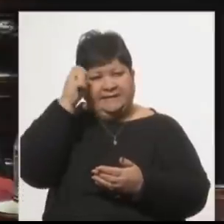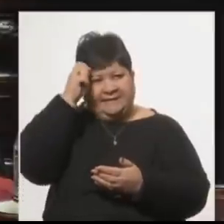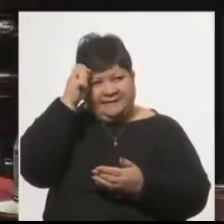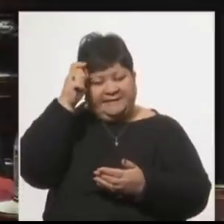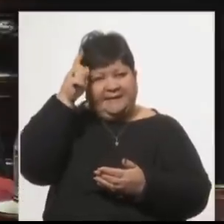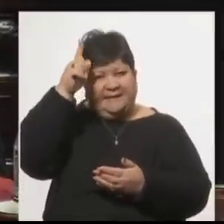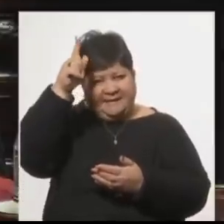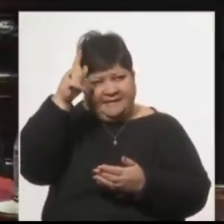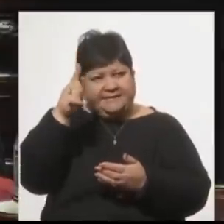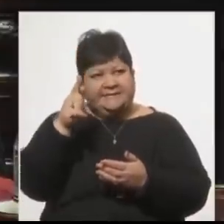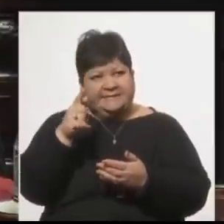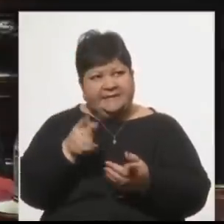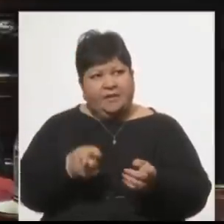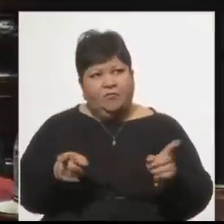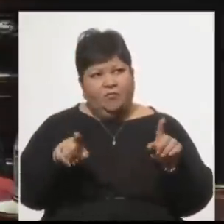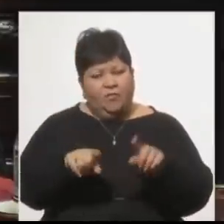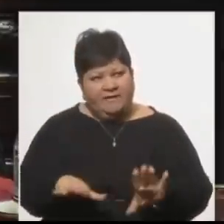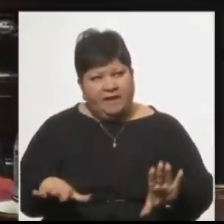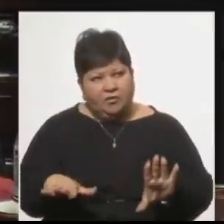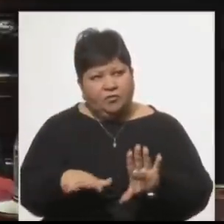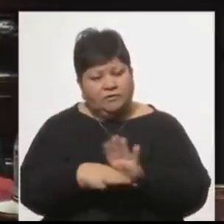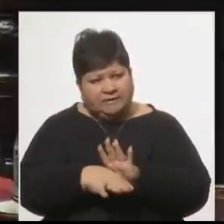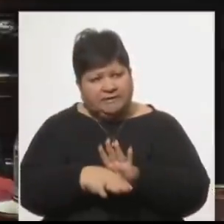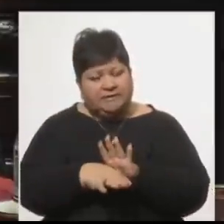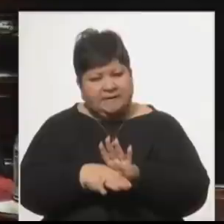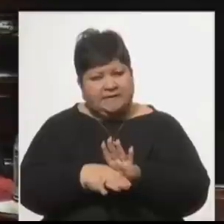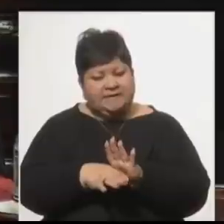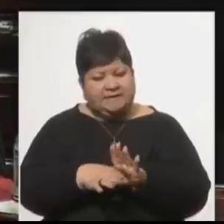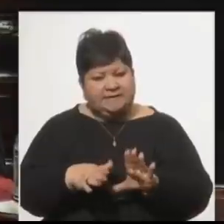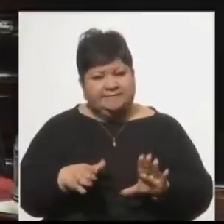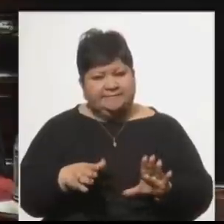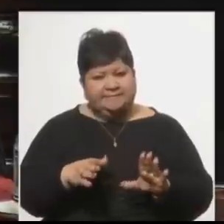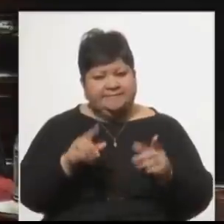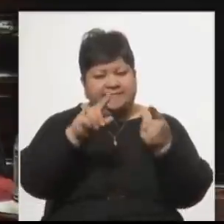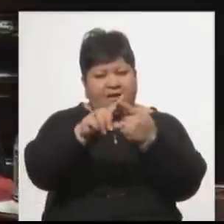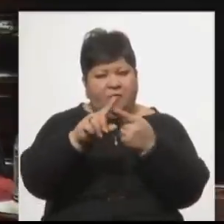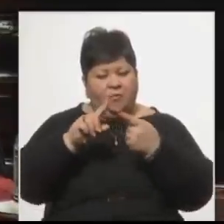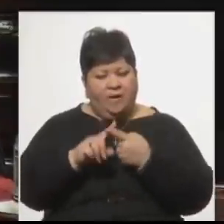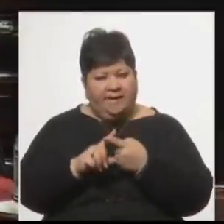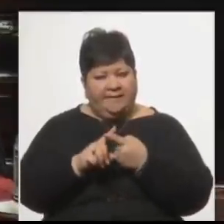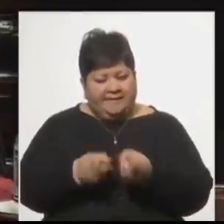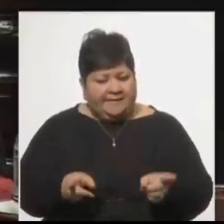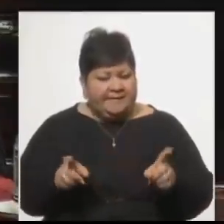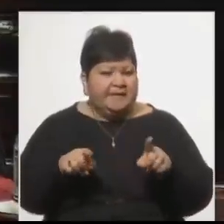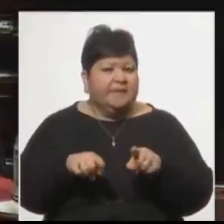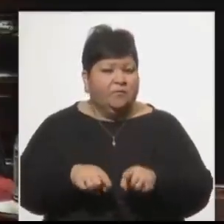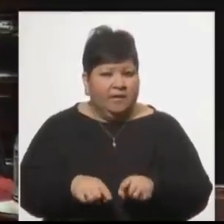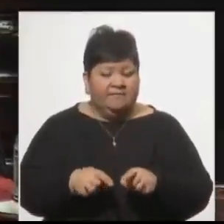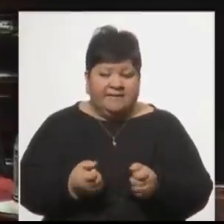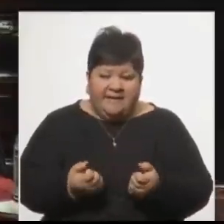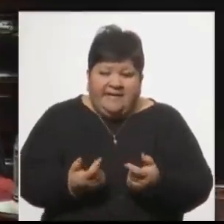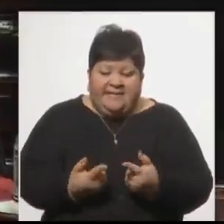se reconcilian las dos mitades enemigas y vuelven a ser fuente, manantial de